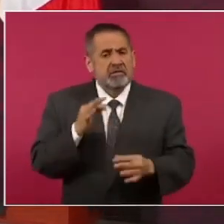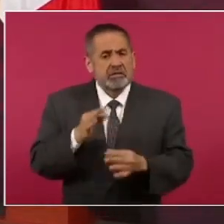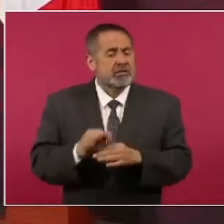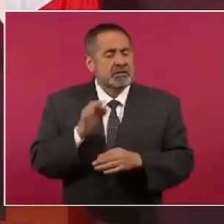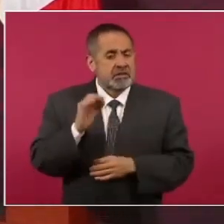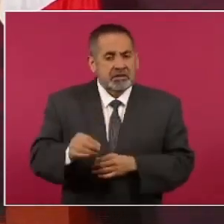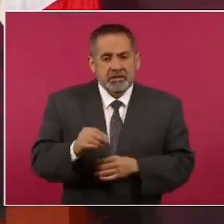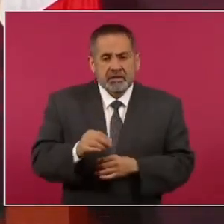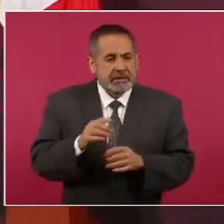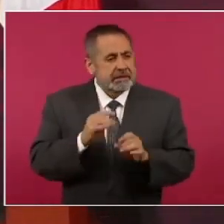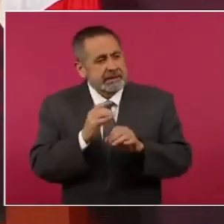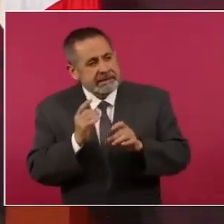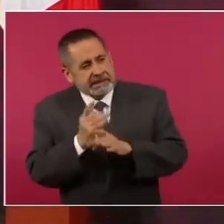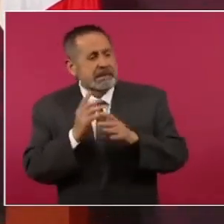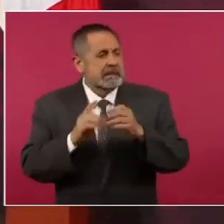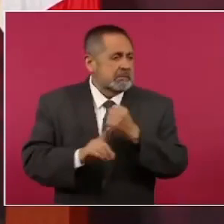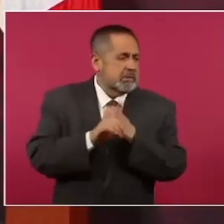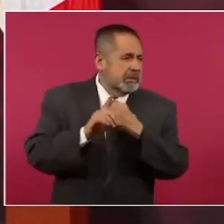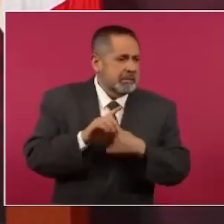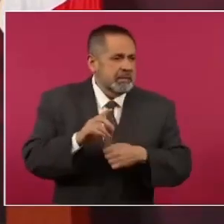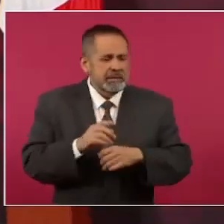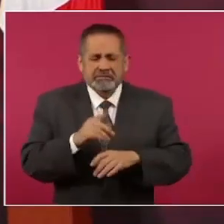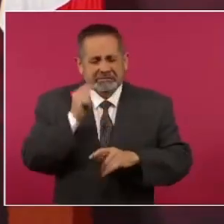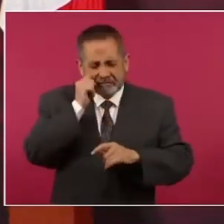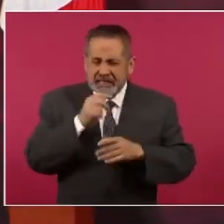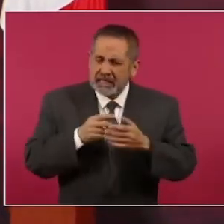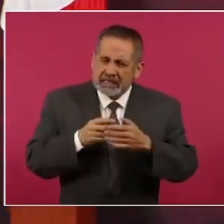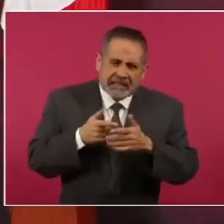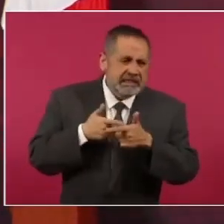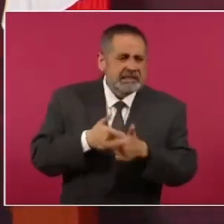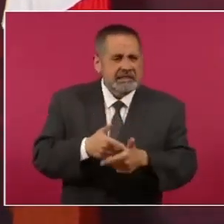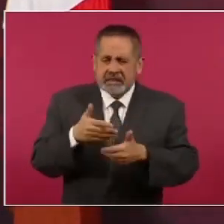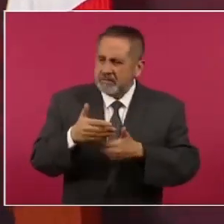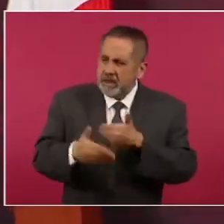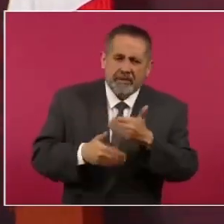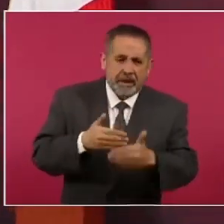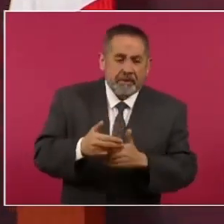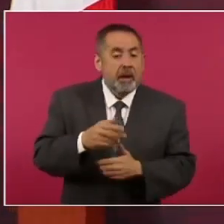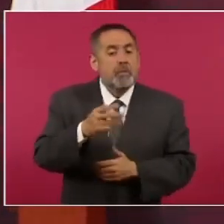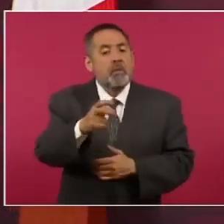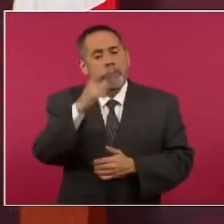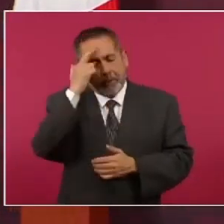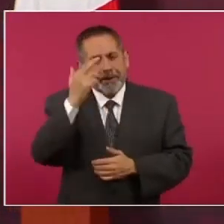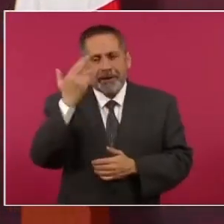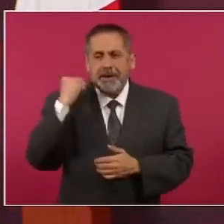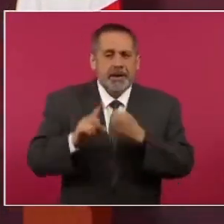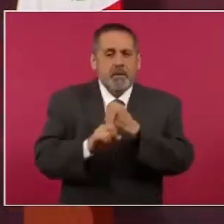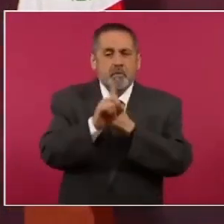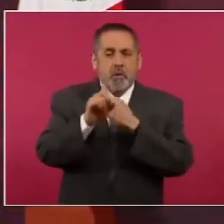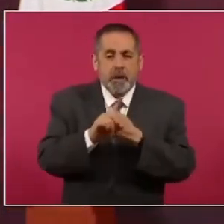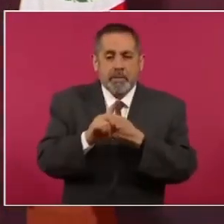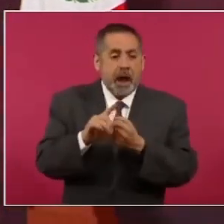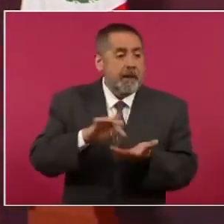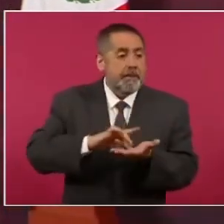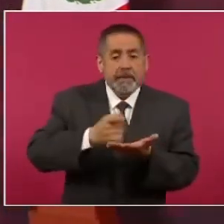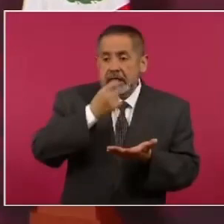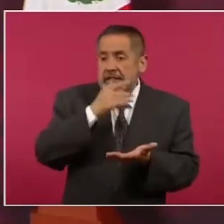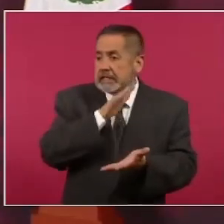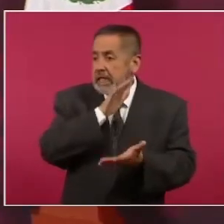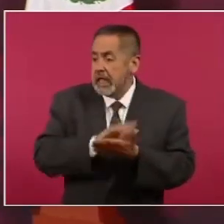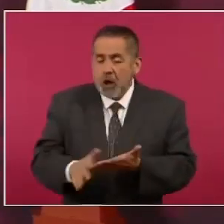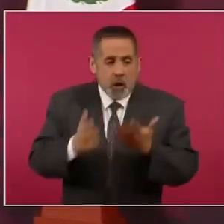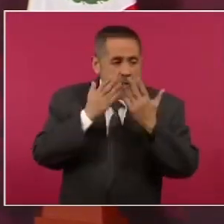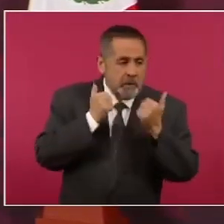superando obstáculos. Ya resolvimos el problema del abasto de los